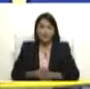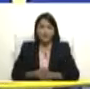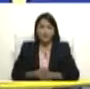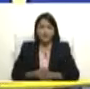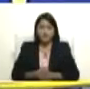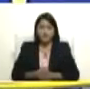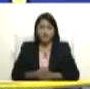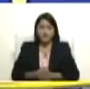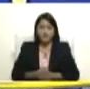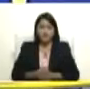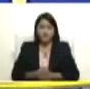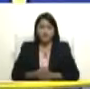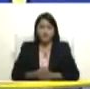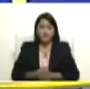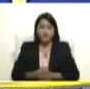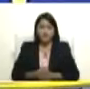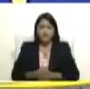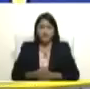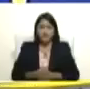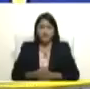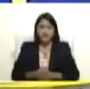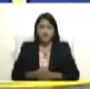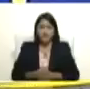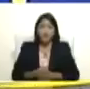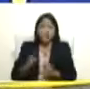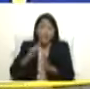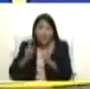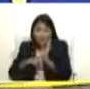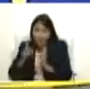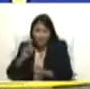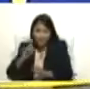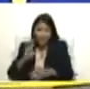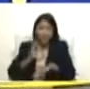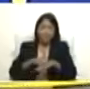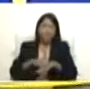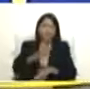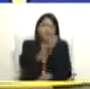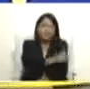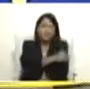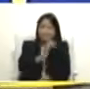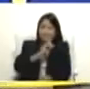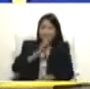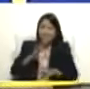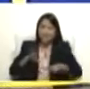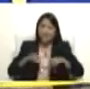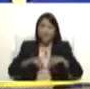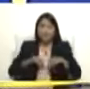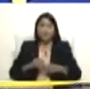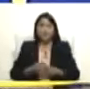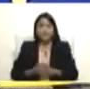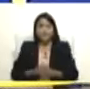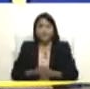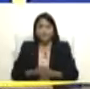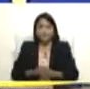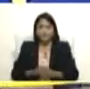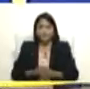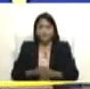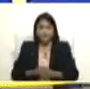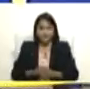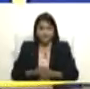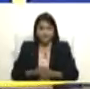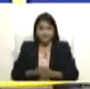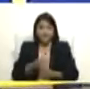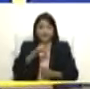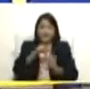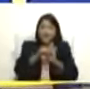calificada, no fue por unanimidad, porque la derecha se opuso a la democratización del movimiento sindical en su momento. Artículo